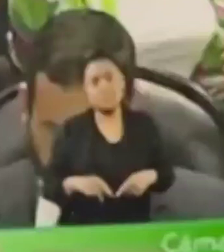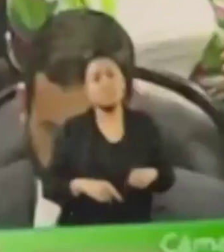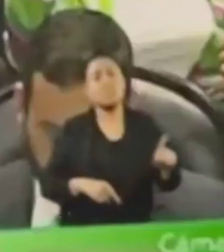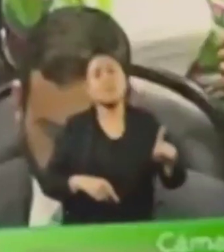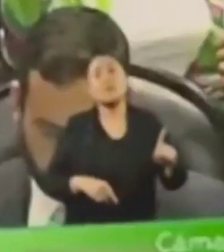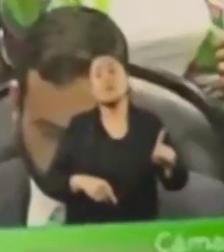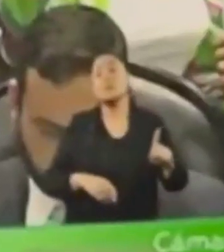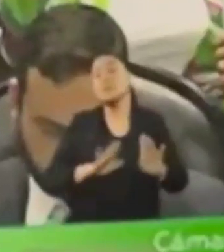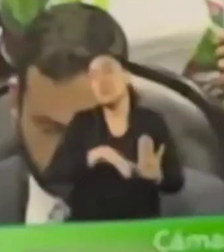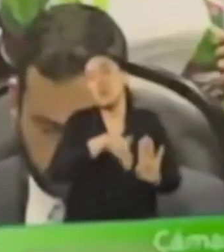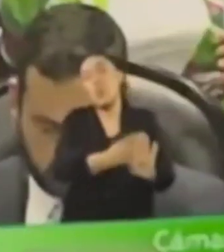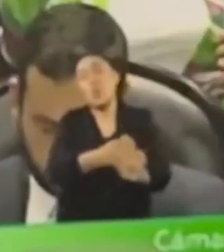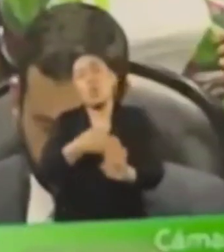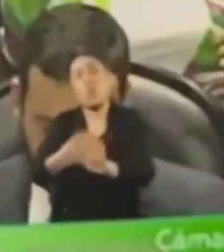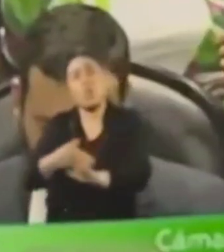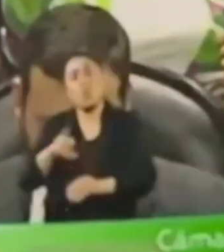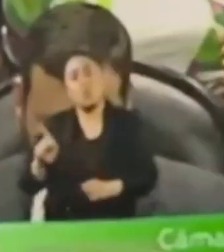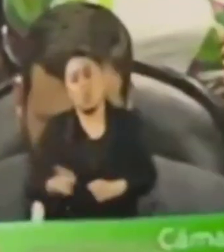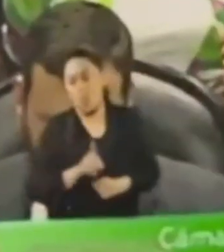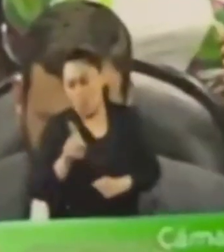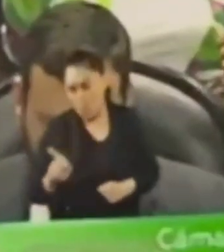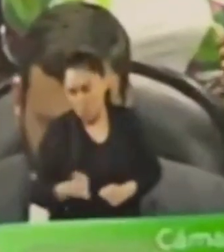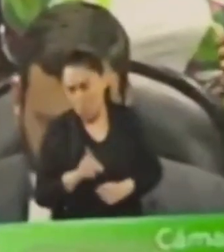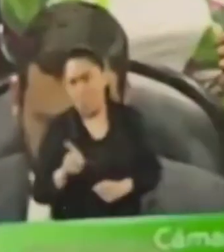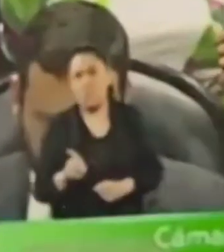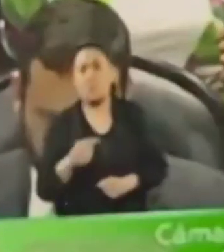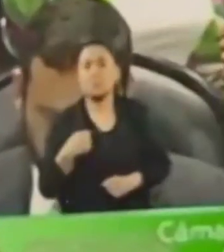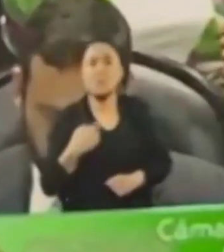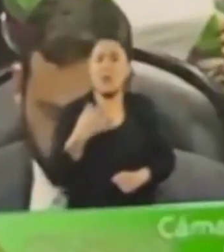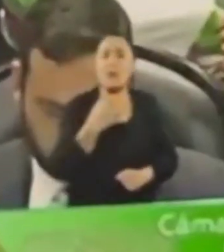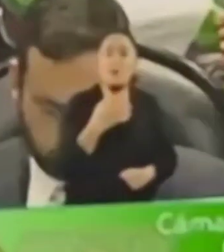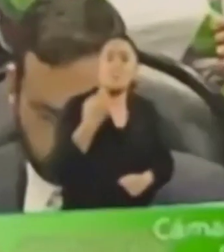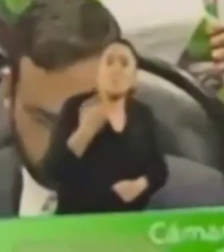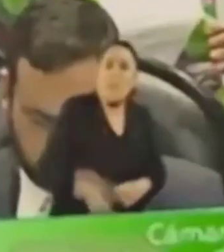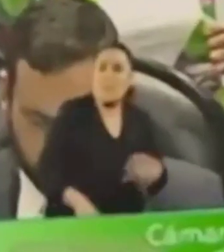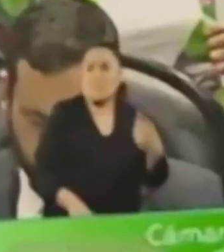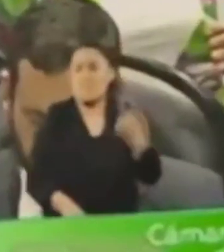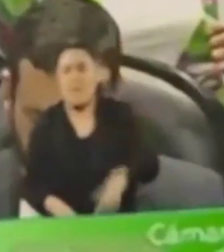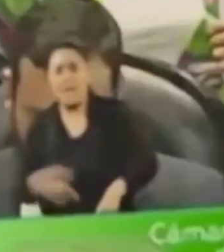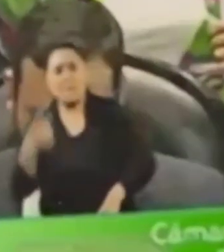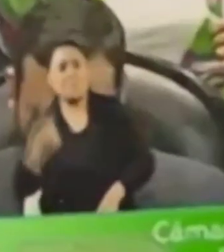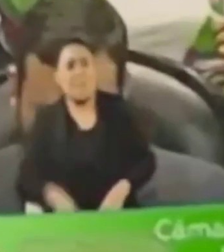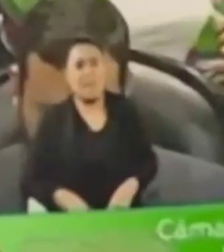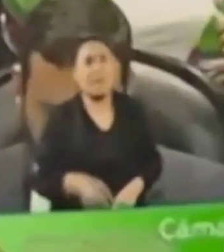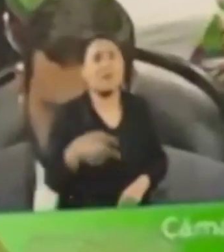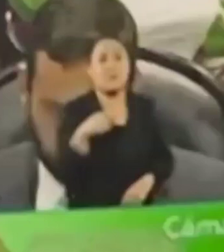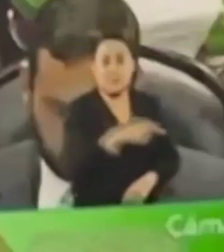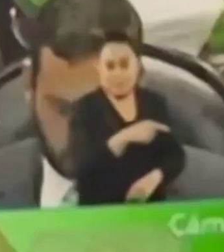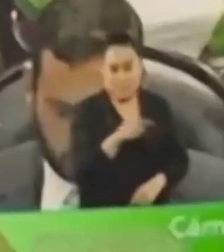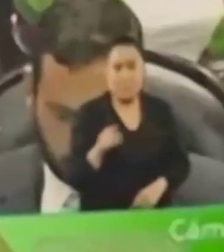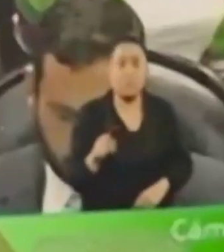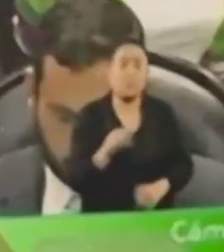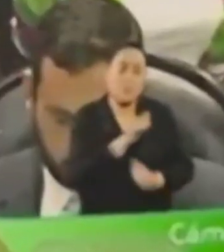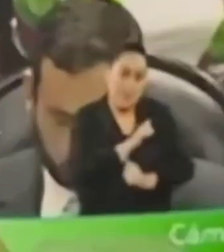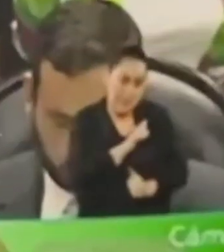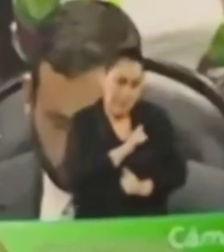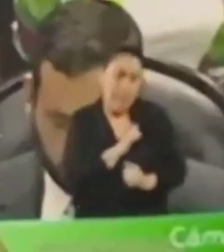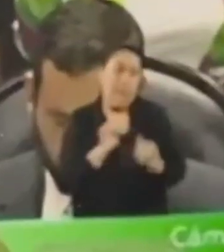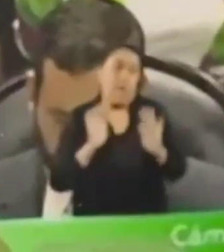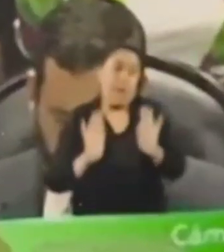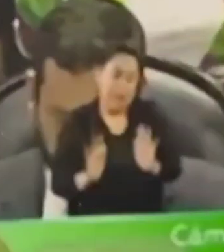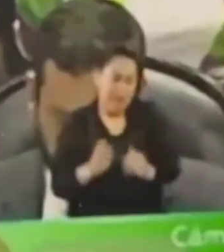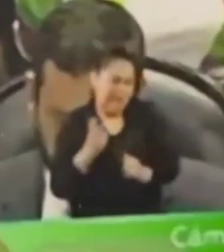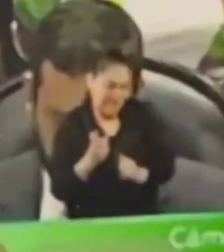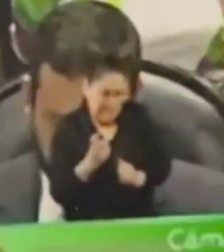contra su población, somete a la población a su régimen militar. Esto está